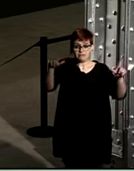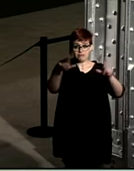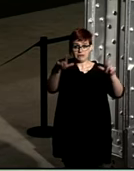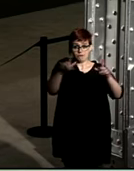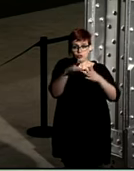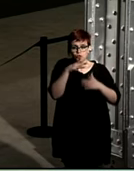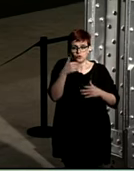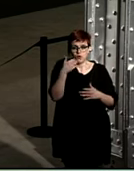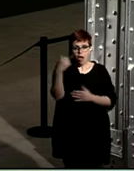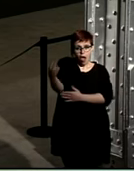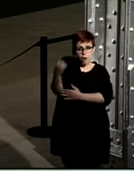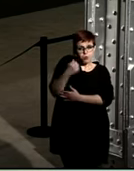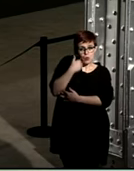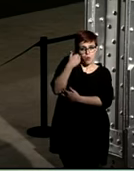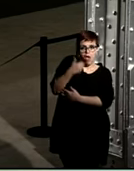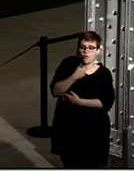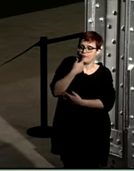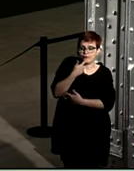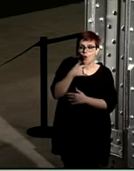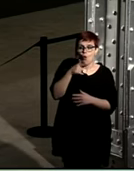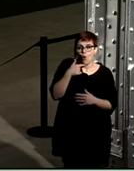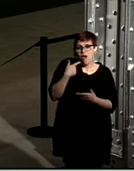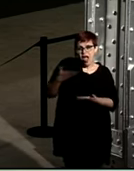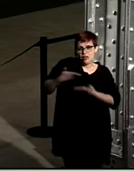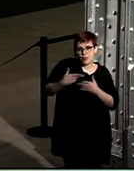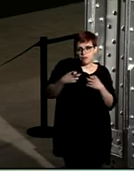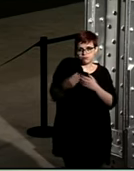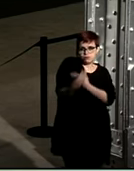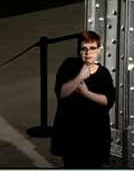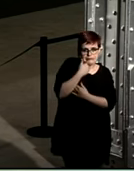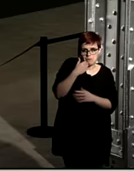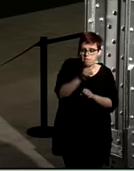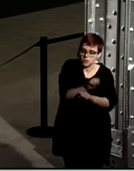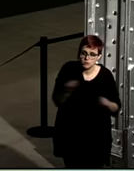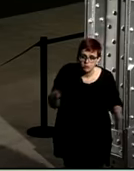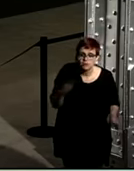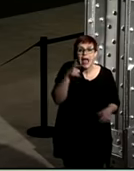principio, o no tienes una ayuda anticipada, si no pasas de los 2 millones no puedes ir a la amortización. O sea,